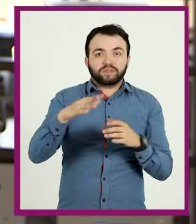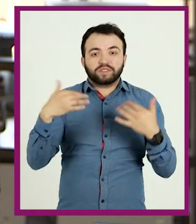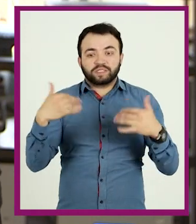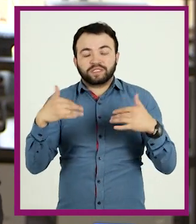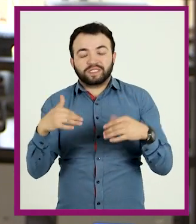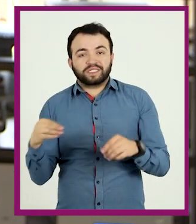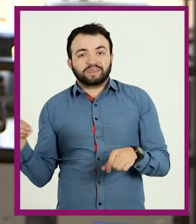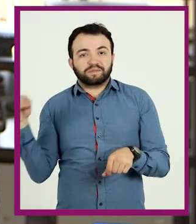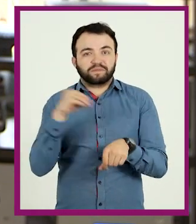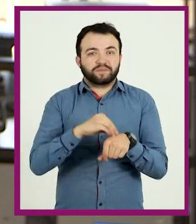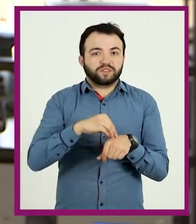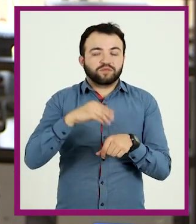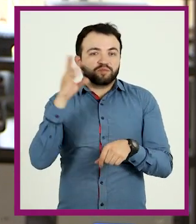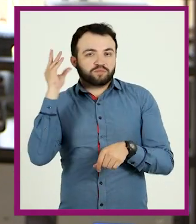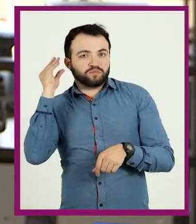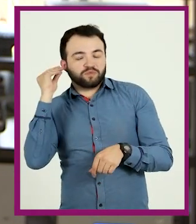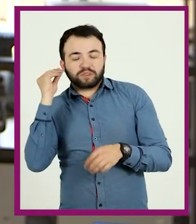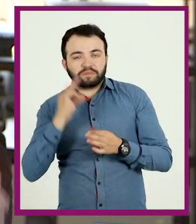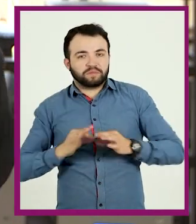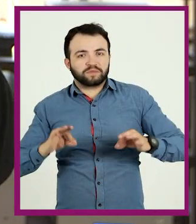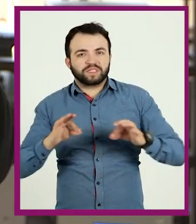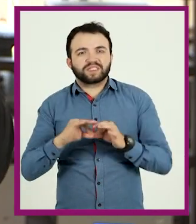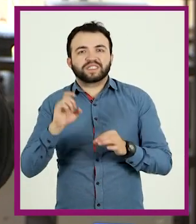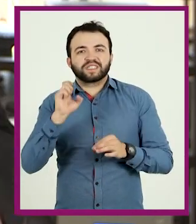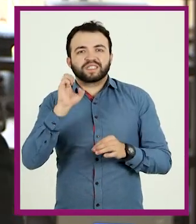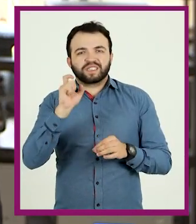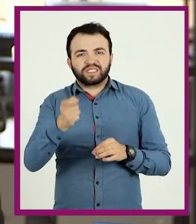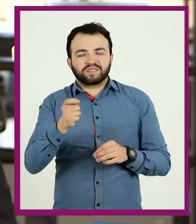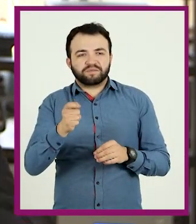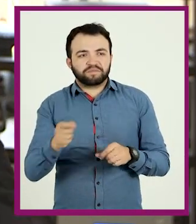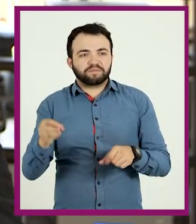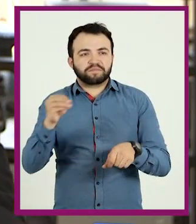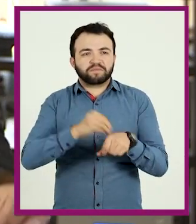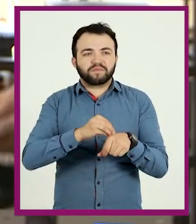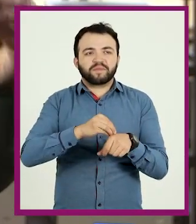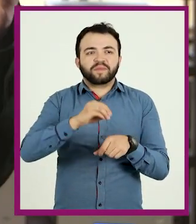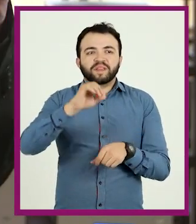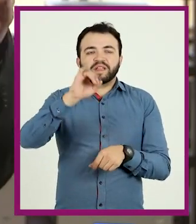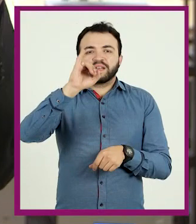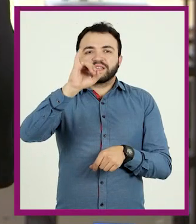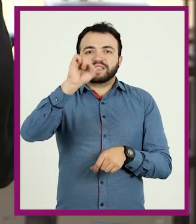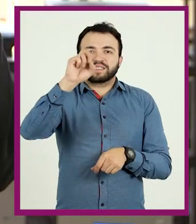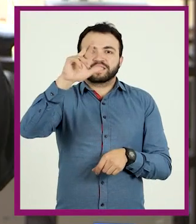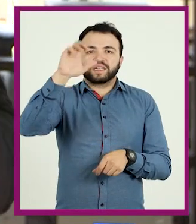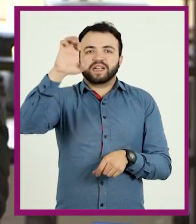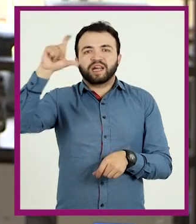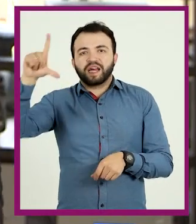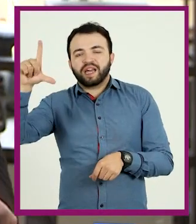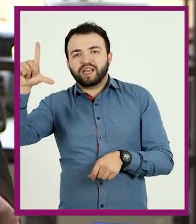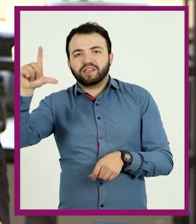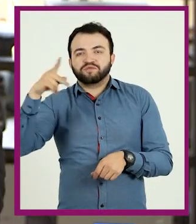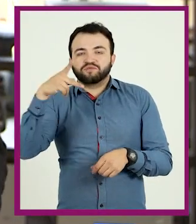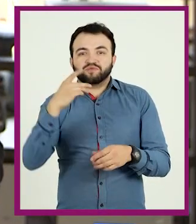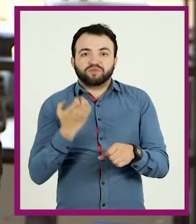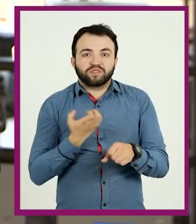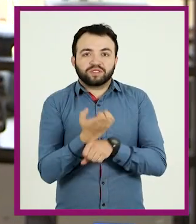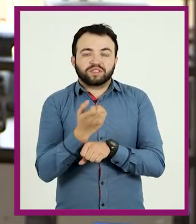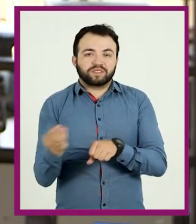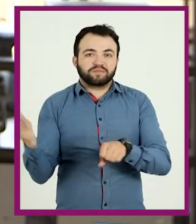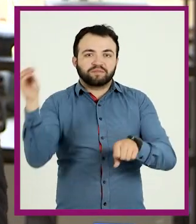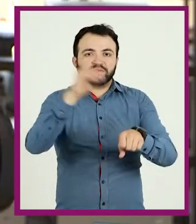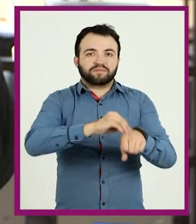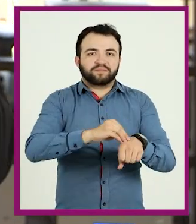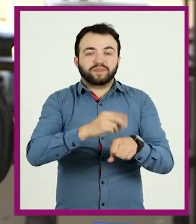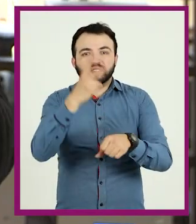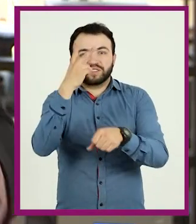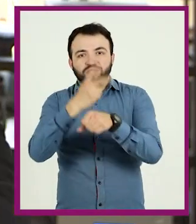también algo sucedió muy importante en esa zona en torno a 1948 que afectó enormemente la música popular de la